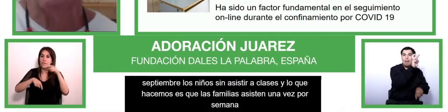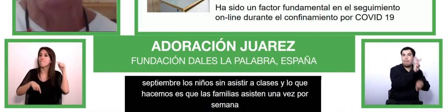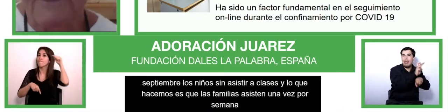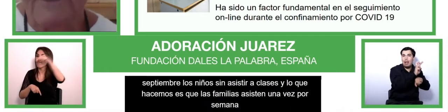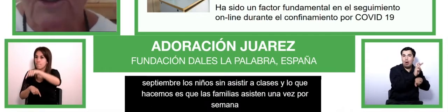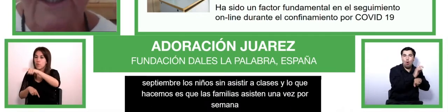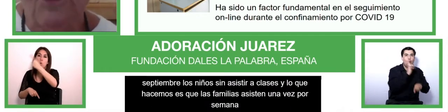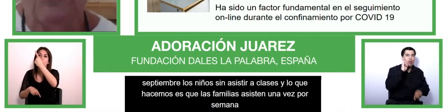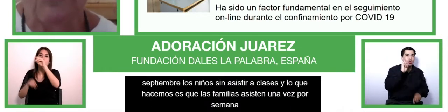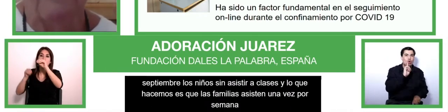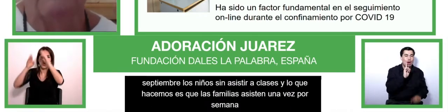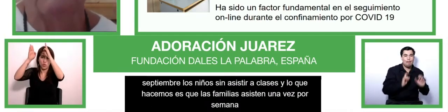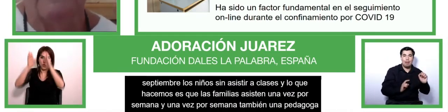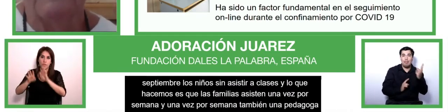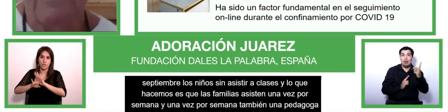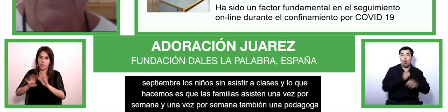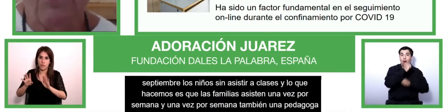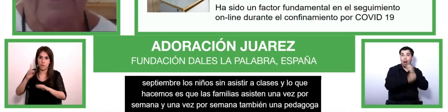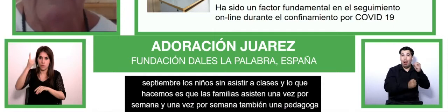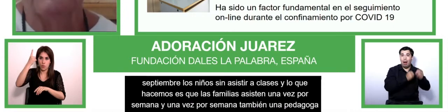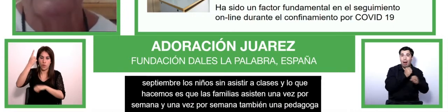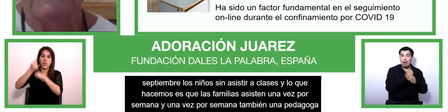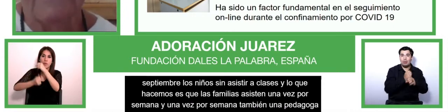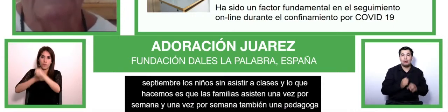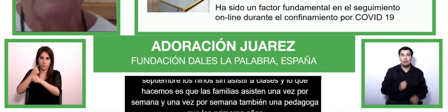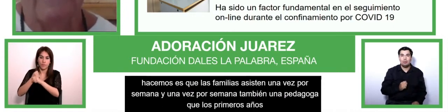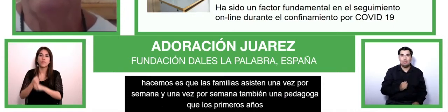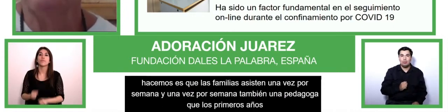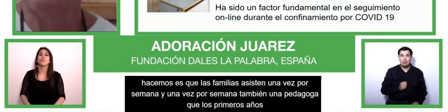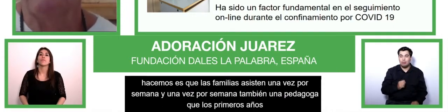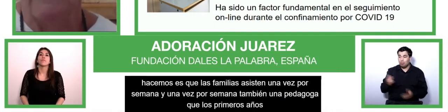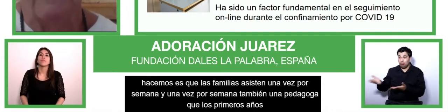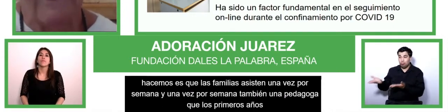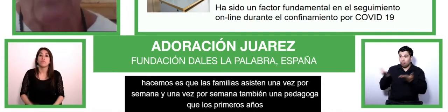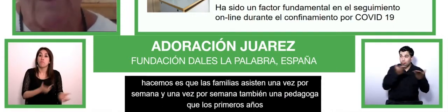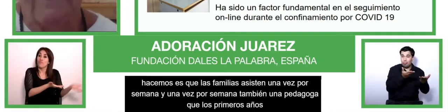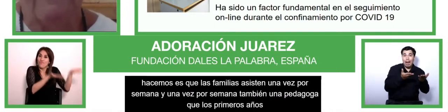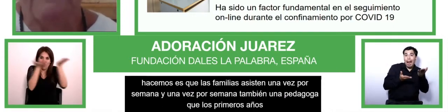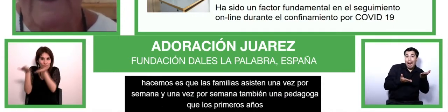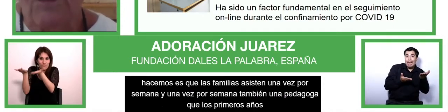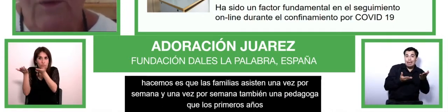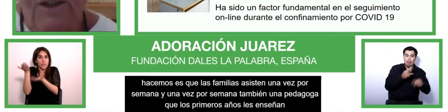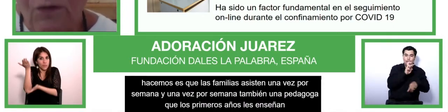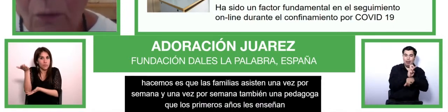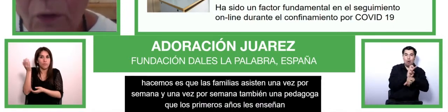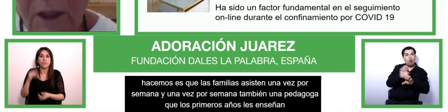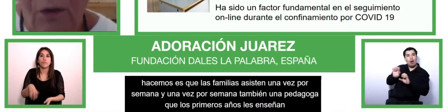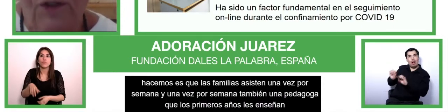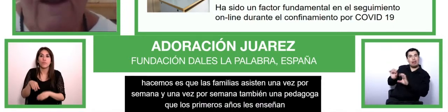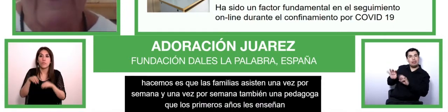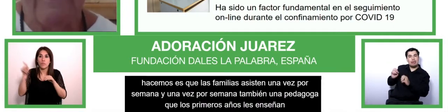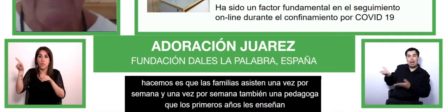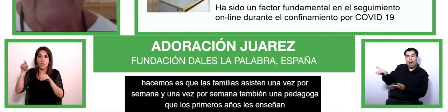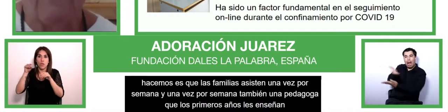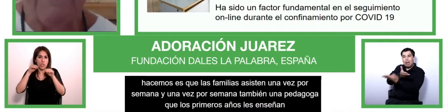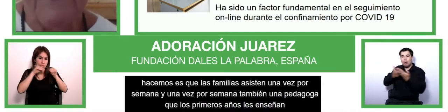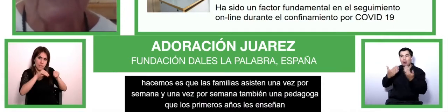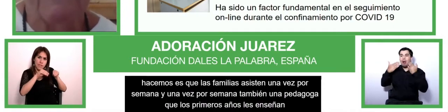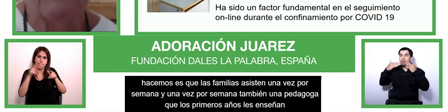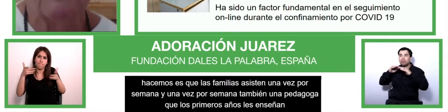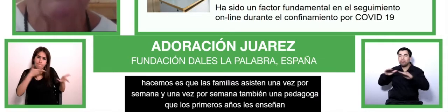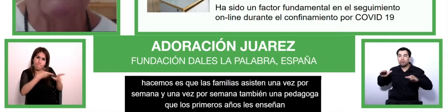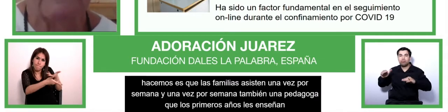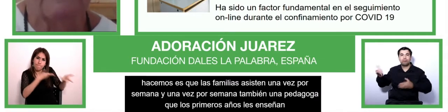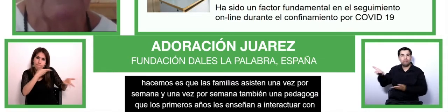en los primeros años de la intervención les enseñan a interactuar con sus hijos. Y las familias,